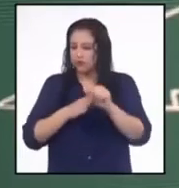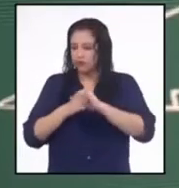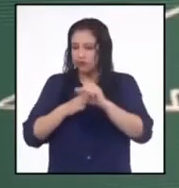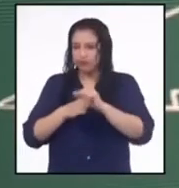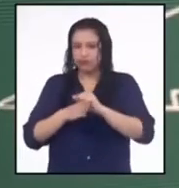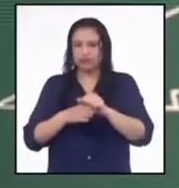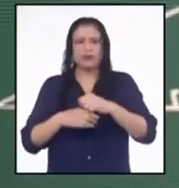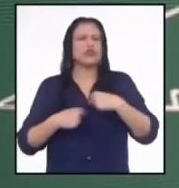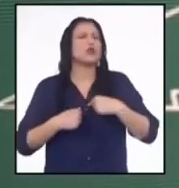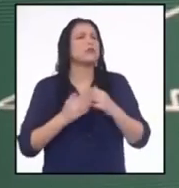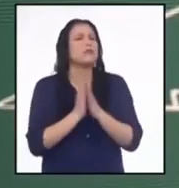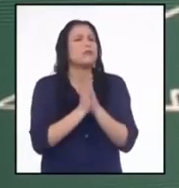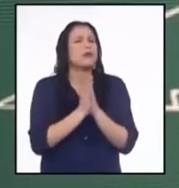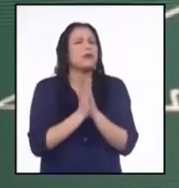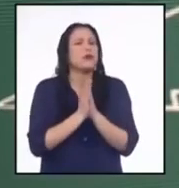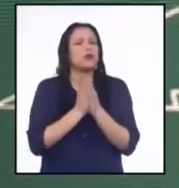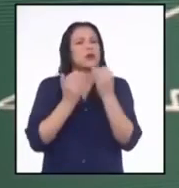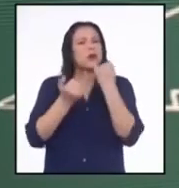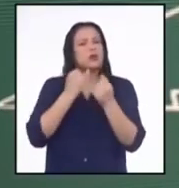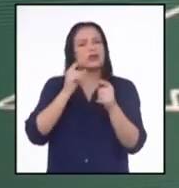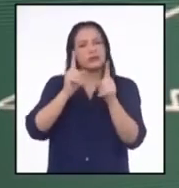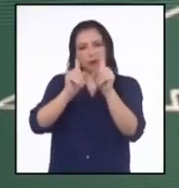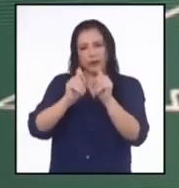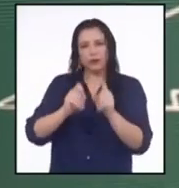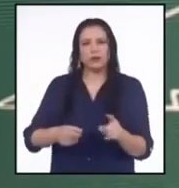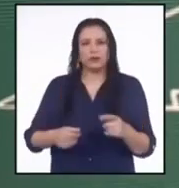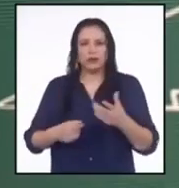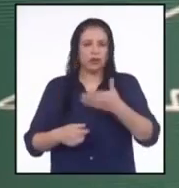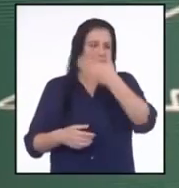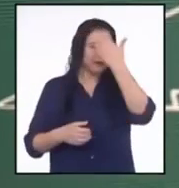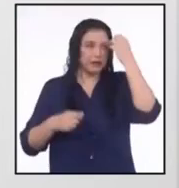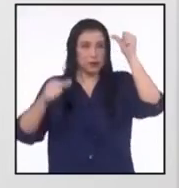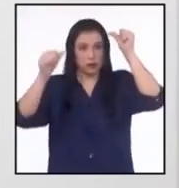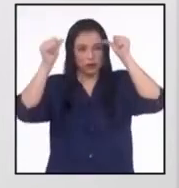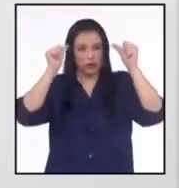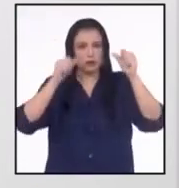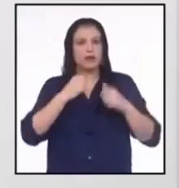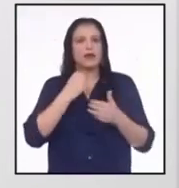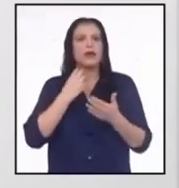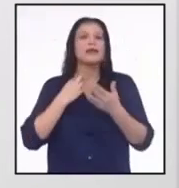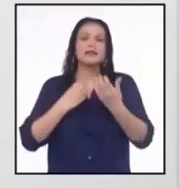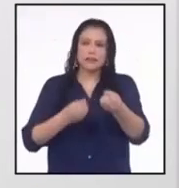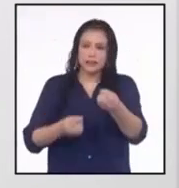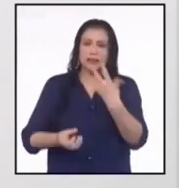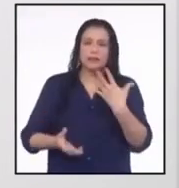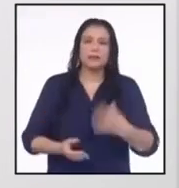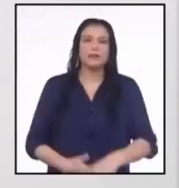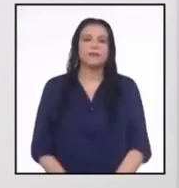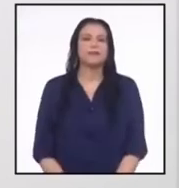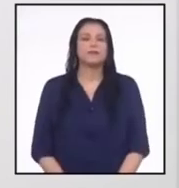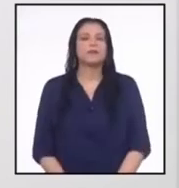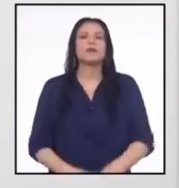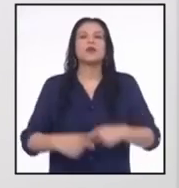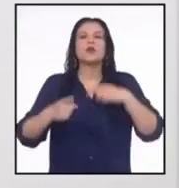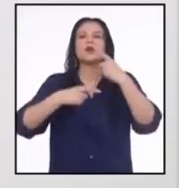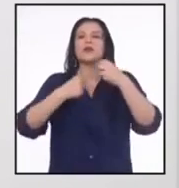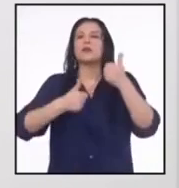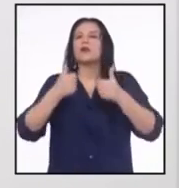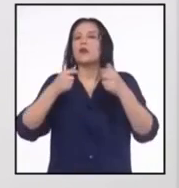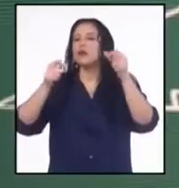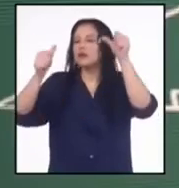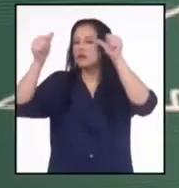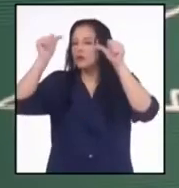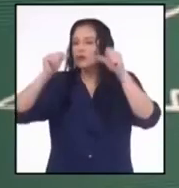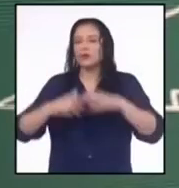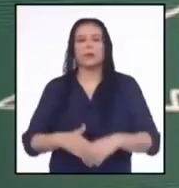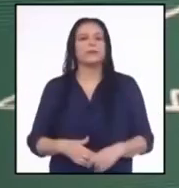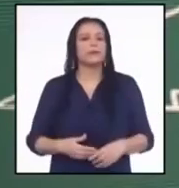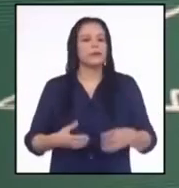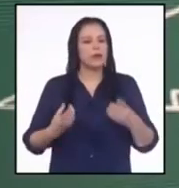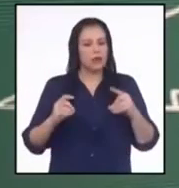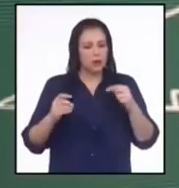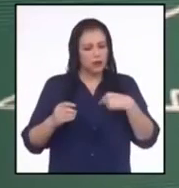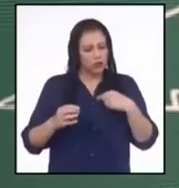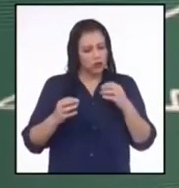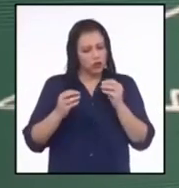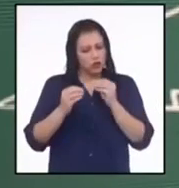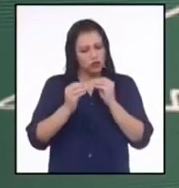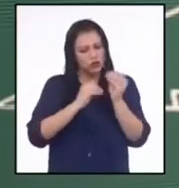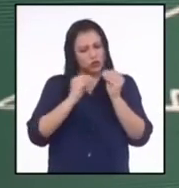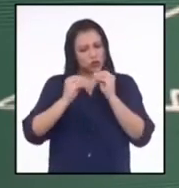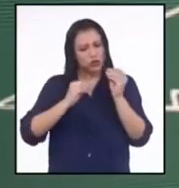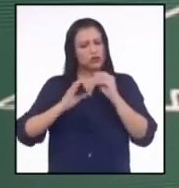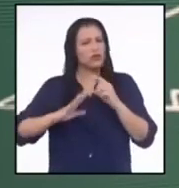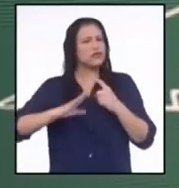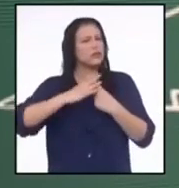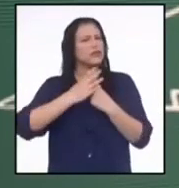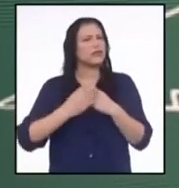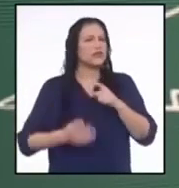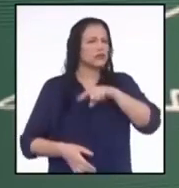Profesora, tengo que hacerle una última pregunta. No me quiero quedar con la duda. Claro, Junior. Cuéntame de qué se trata. Cuando resuelvo situaciones de